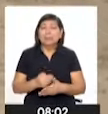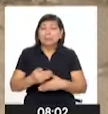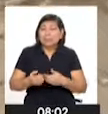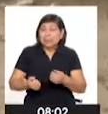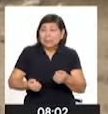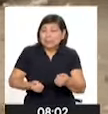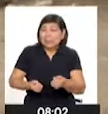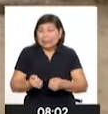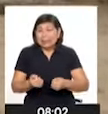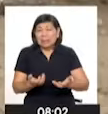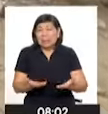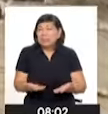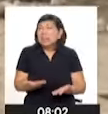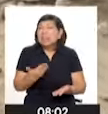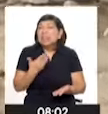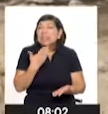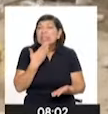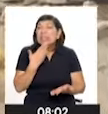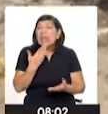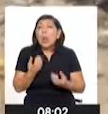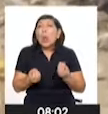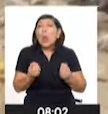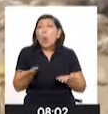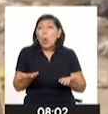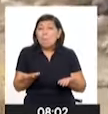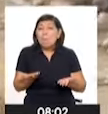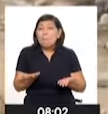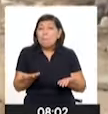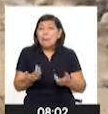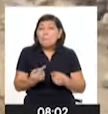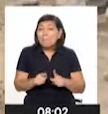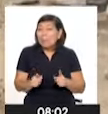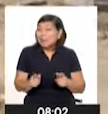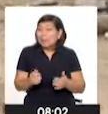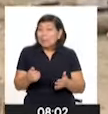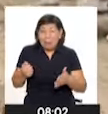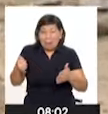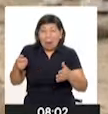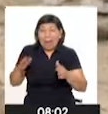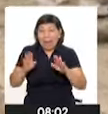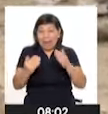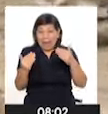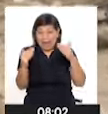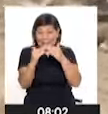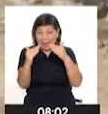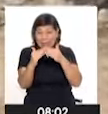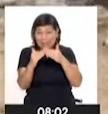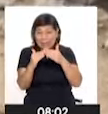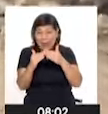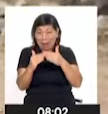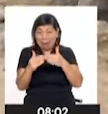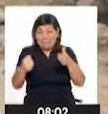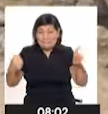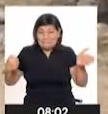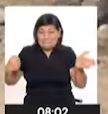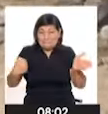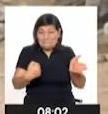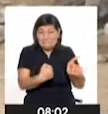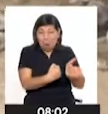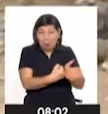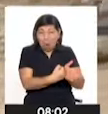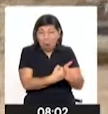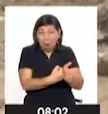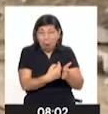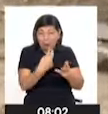su curso. Todavía no se conocen las razones de la volcadura, pero terminó empotrado contra esta vivienda que estamos observando en